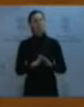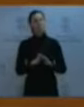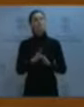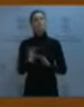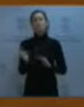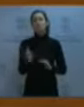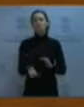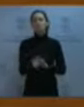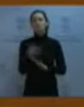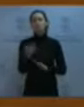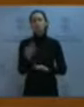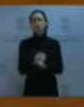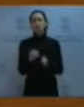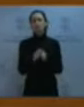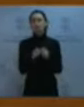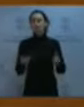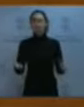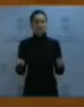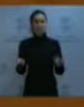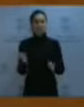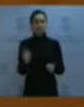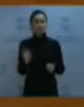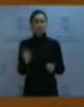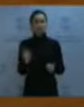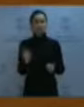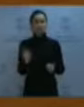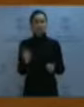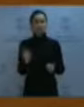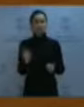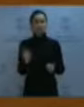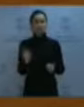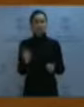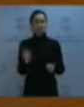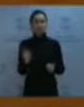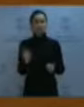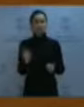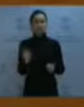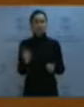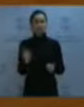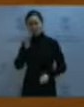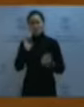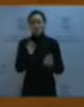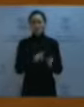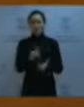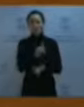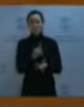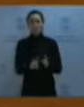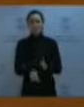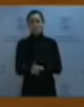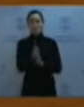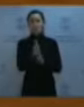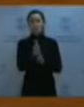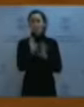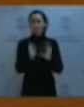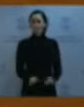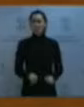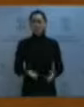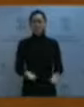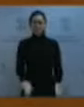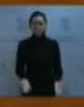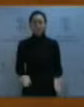generar empleo y no vamos a poder salir de las inercias en las que estamos y en las que siempre hemos mantenido. Y sí que